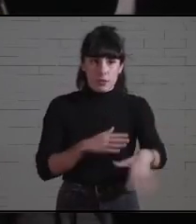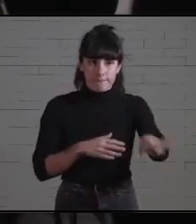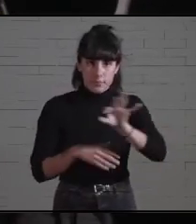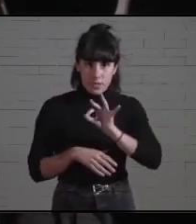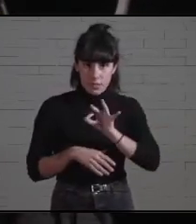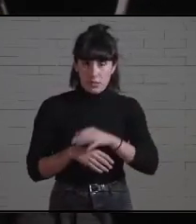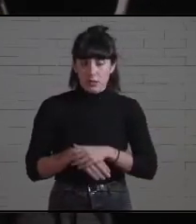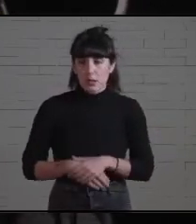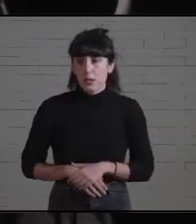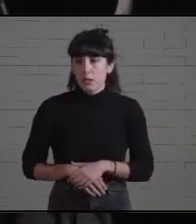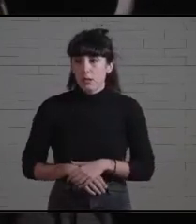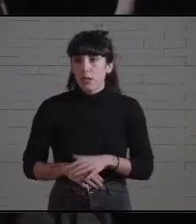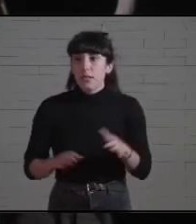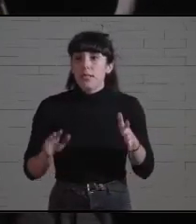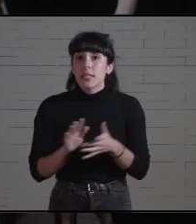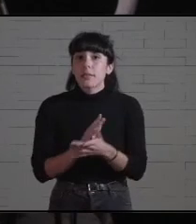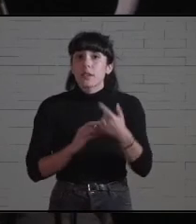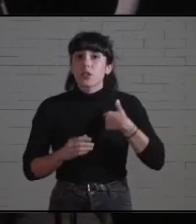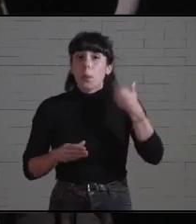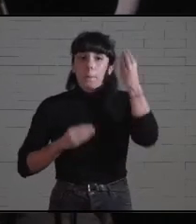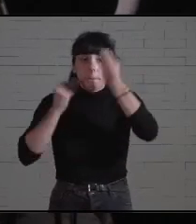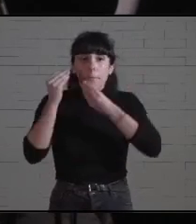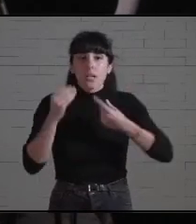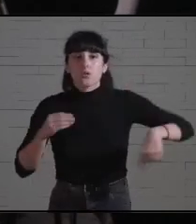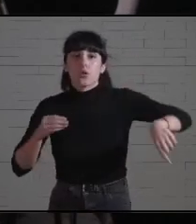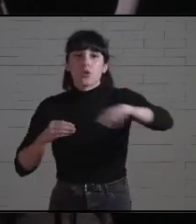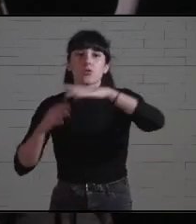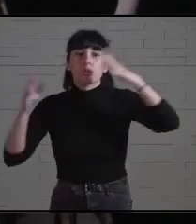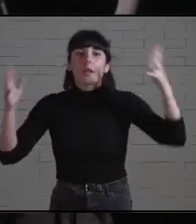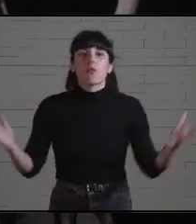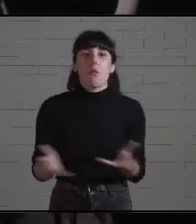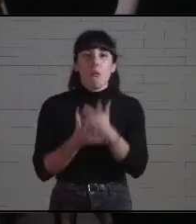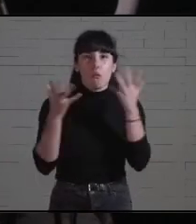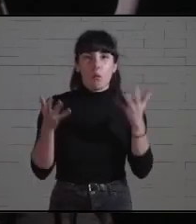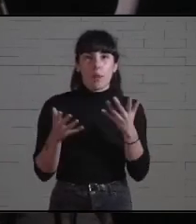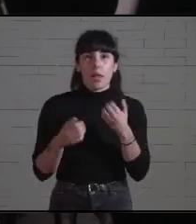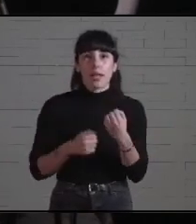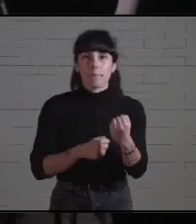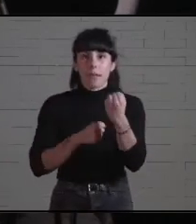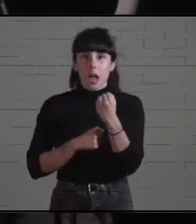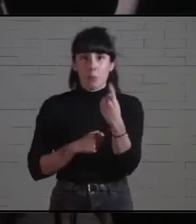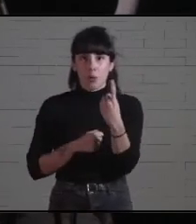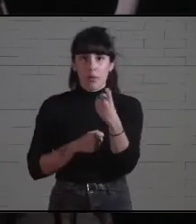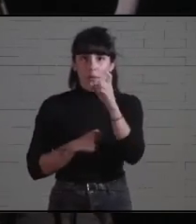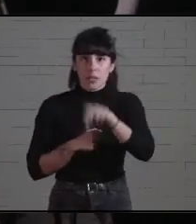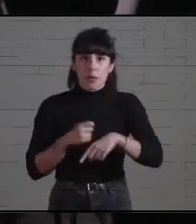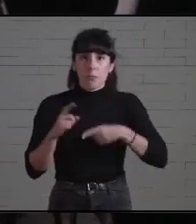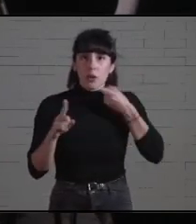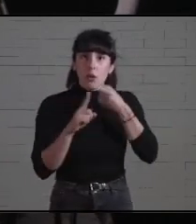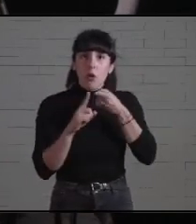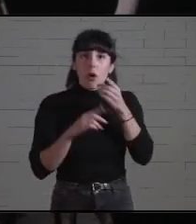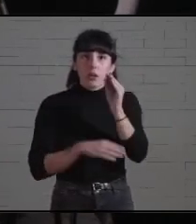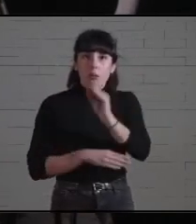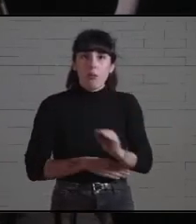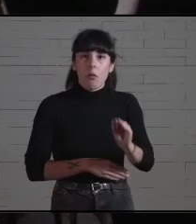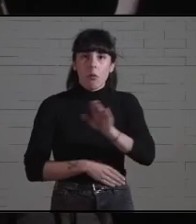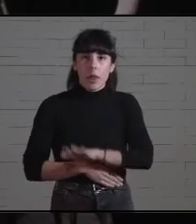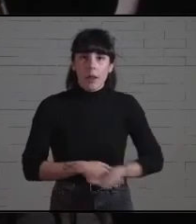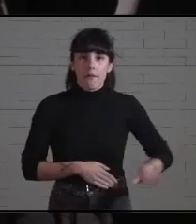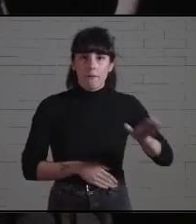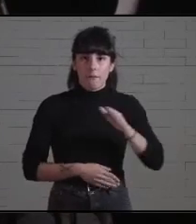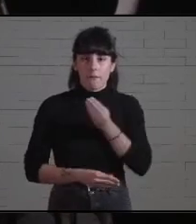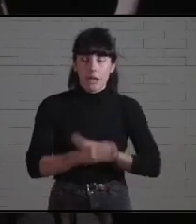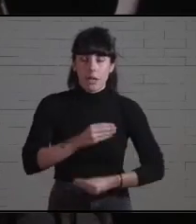Es decir, hay que fomentar, hay que temer y hacer el apoyo, también los cuidados de los hijos y el apego y la vinculación de